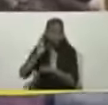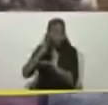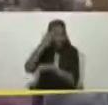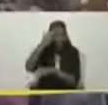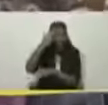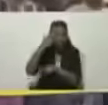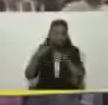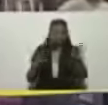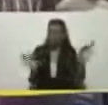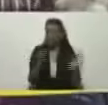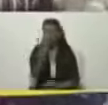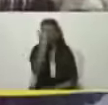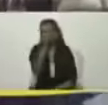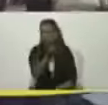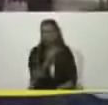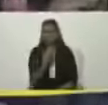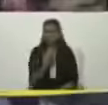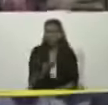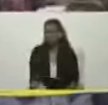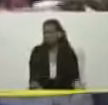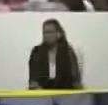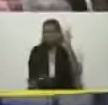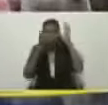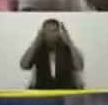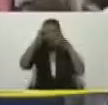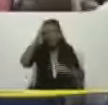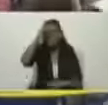Eso no saben nada.